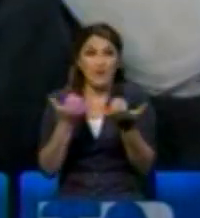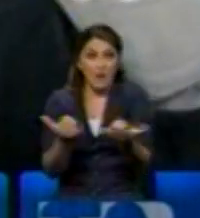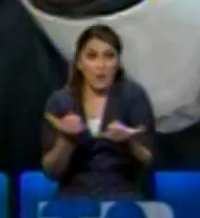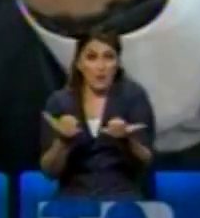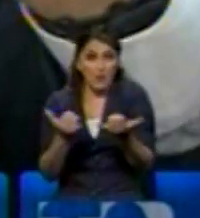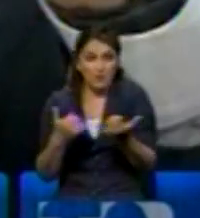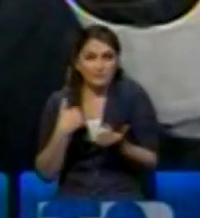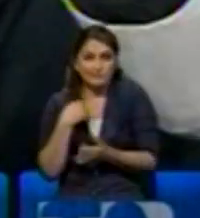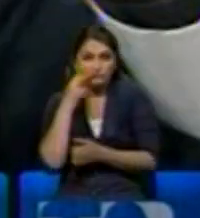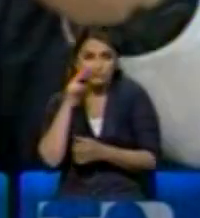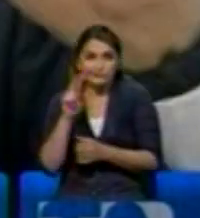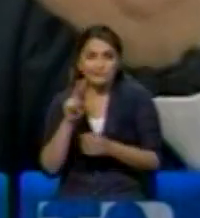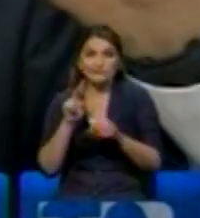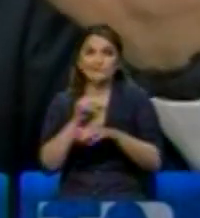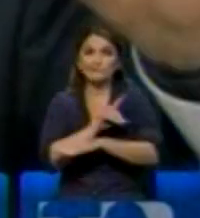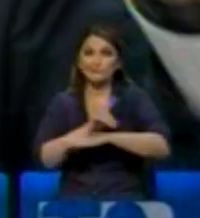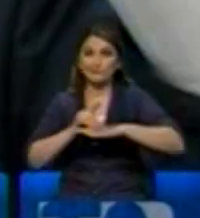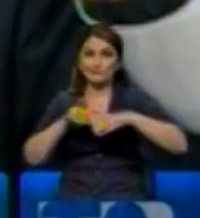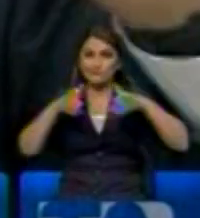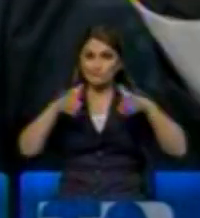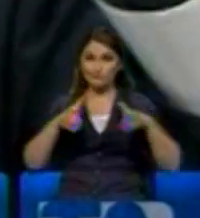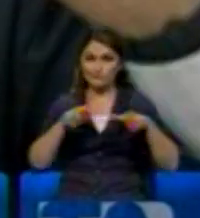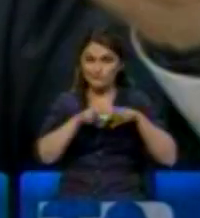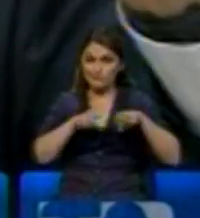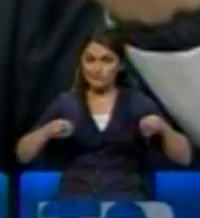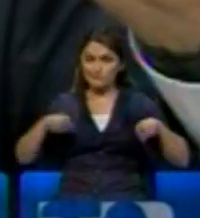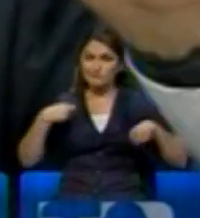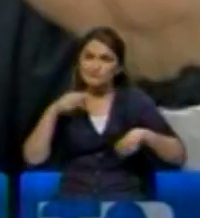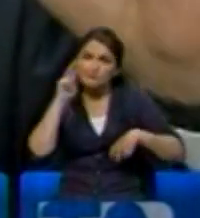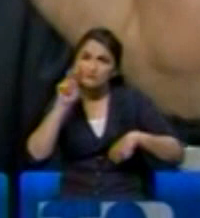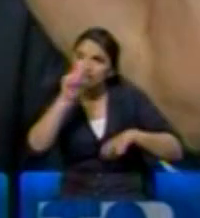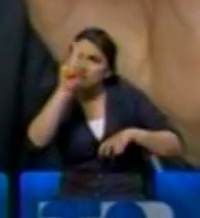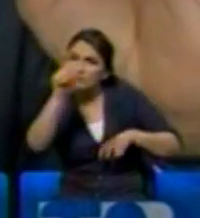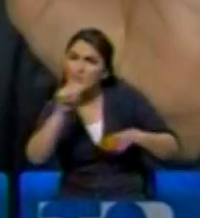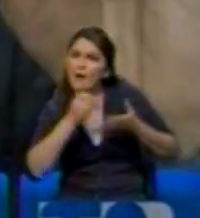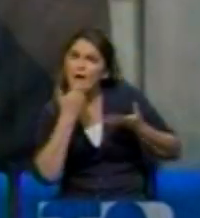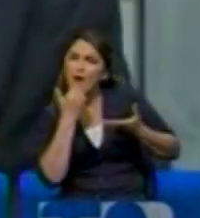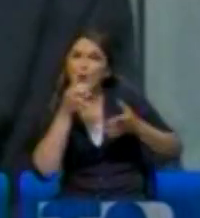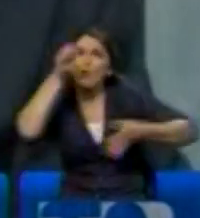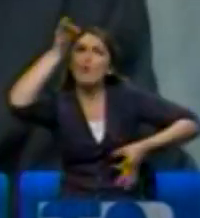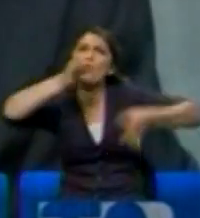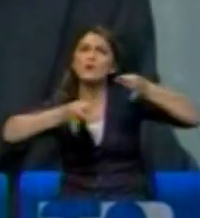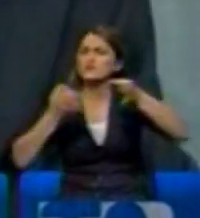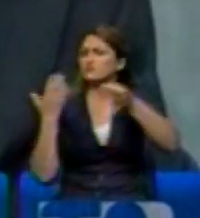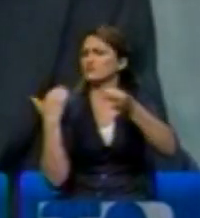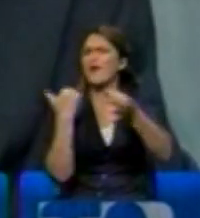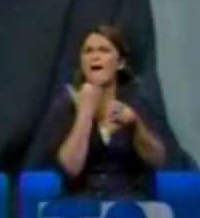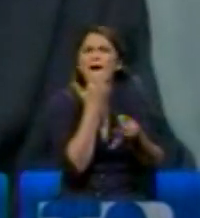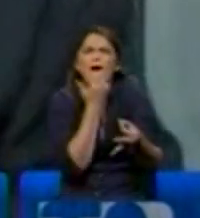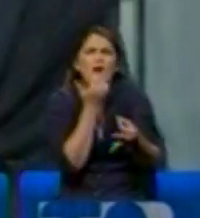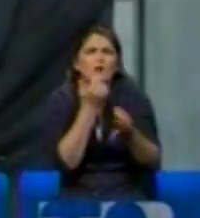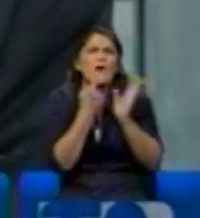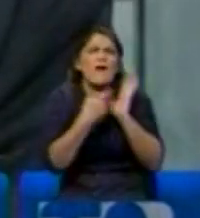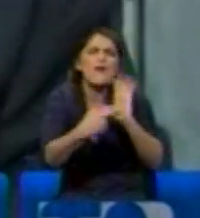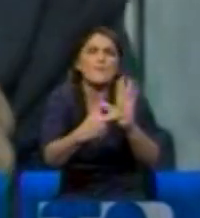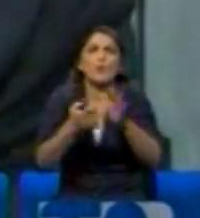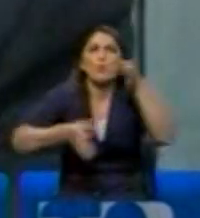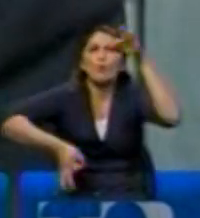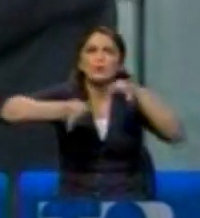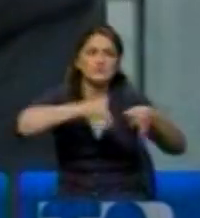vamos a observar cómo el juez ha aplicado ciertas técnicas legales que existen. No hay nada de subjetivo,